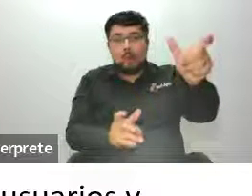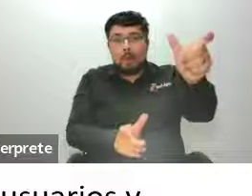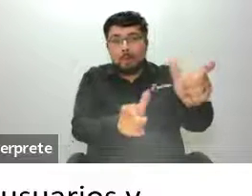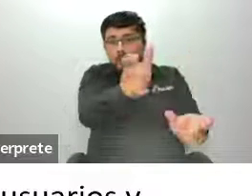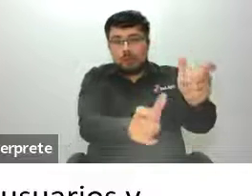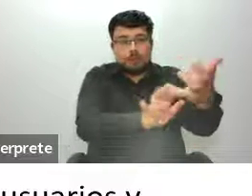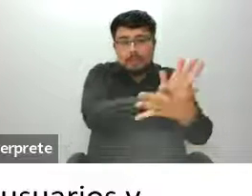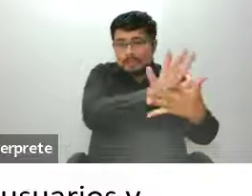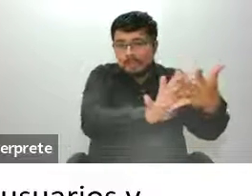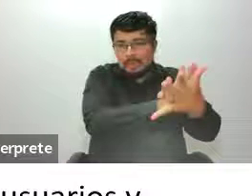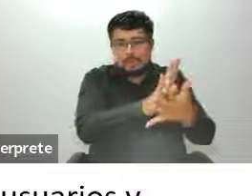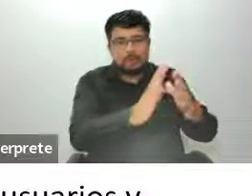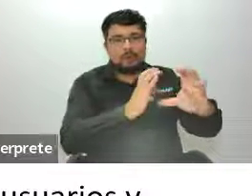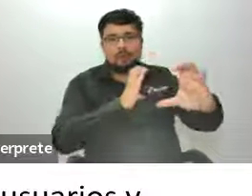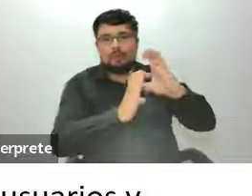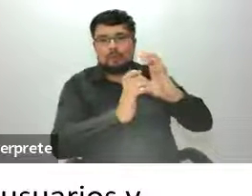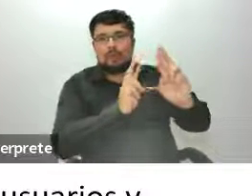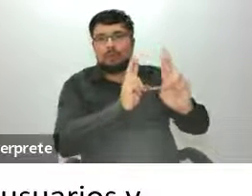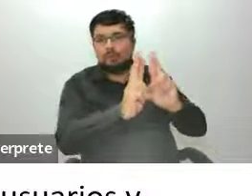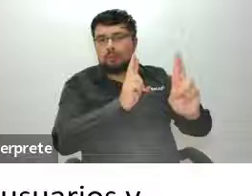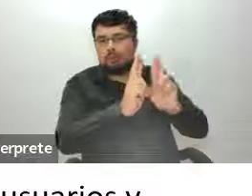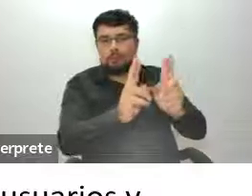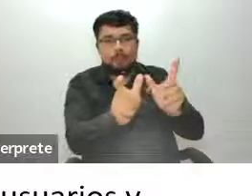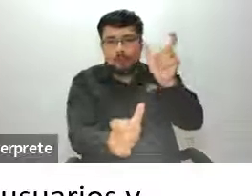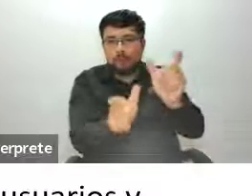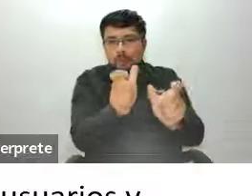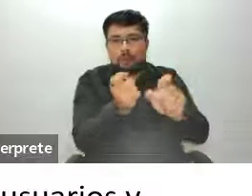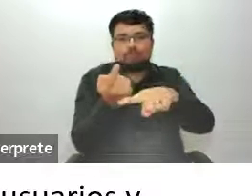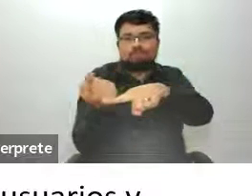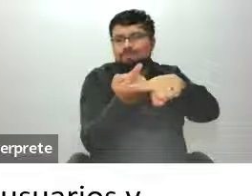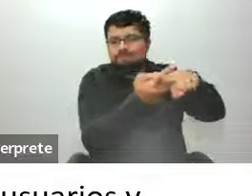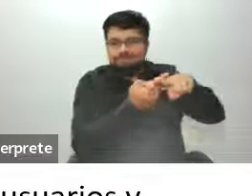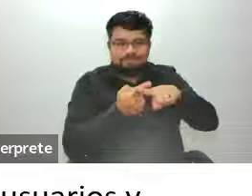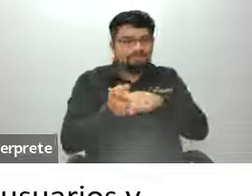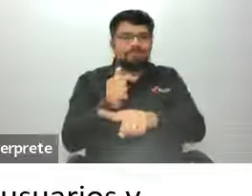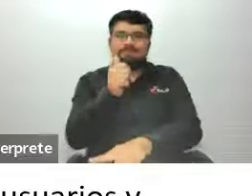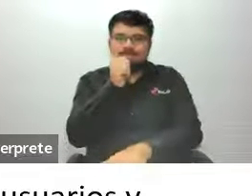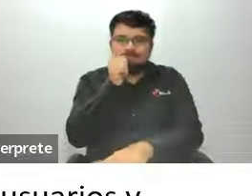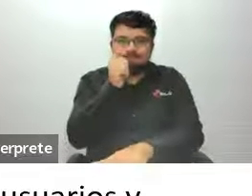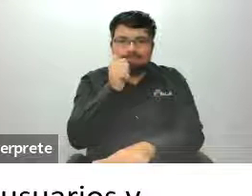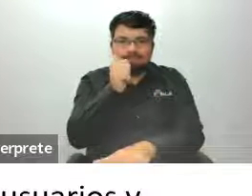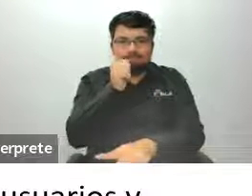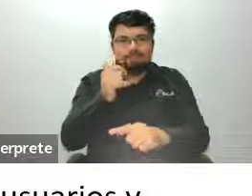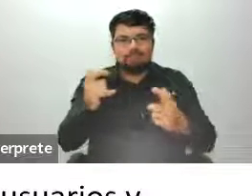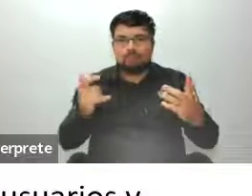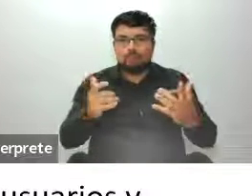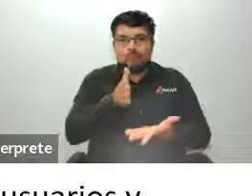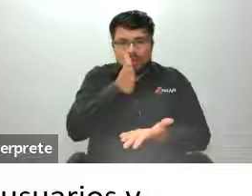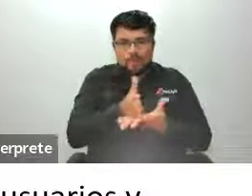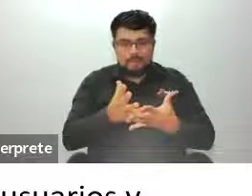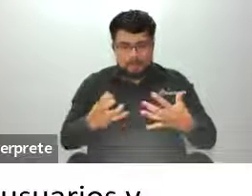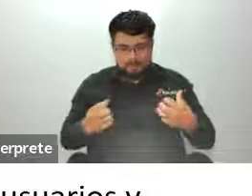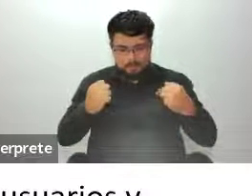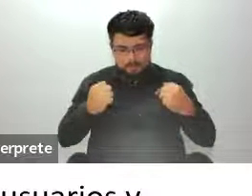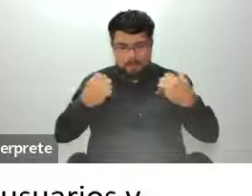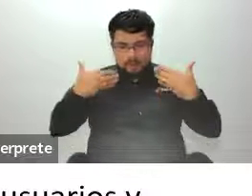señantes o personas que hablen constantemente. Debo tener el potencial para eso, biológico. Debo